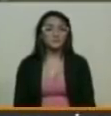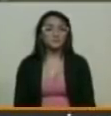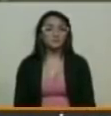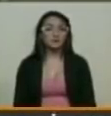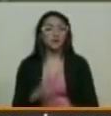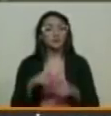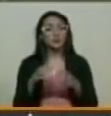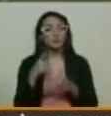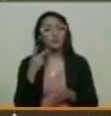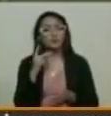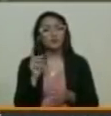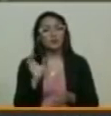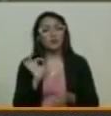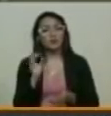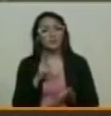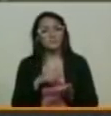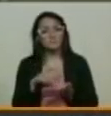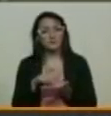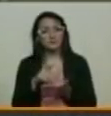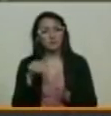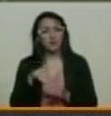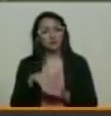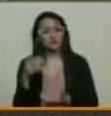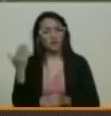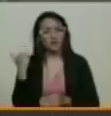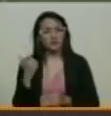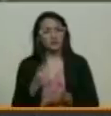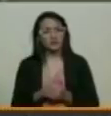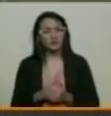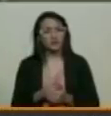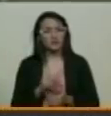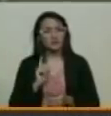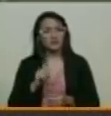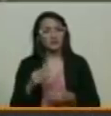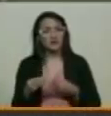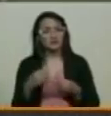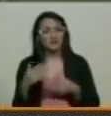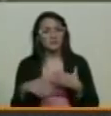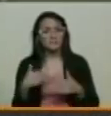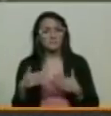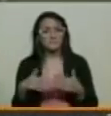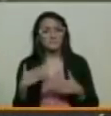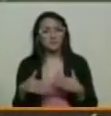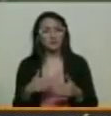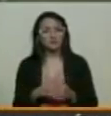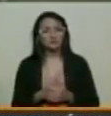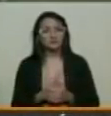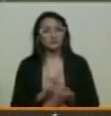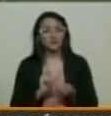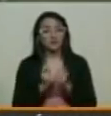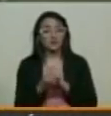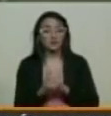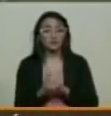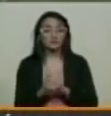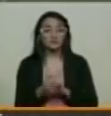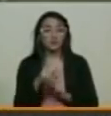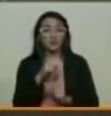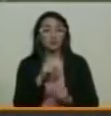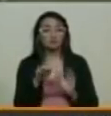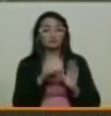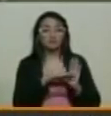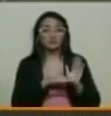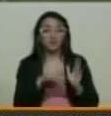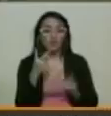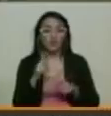no han participado en una elección anterior que deben hacer este proceso de renovación de sus nóminas. Son dos